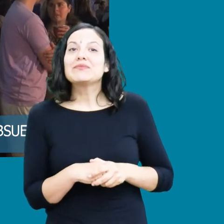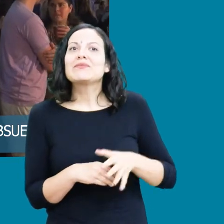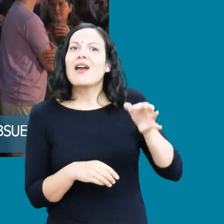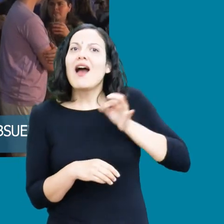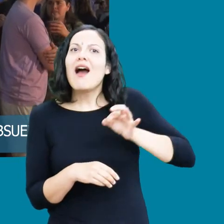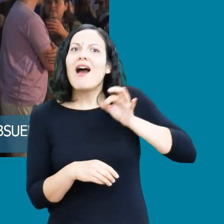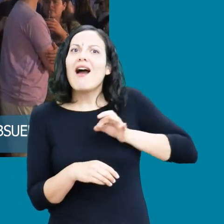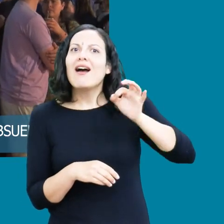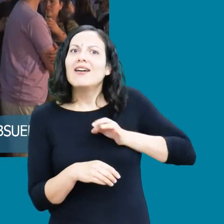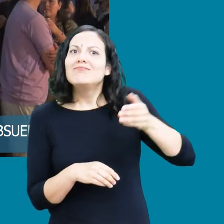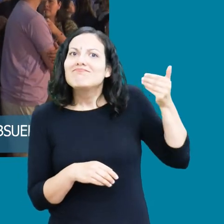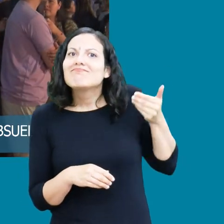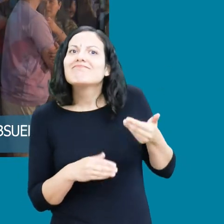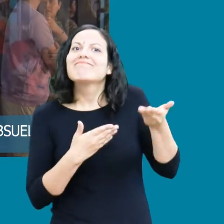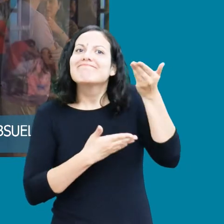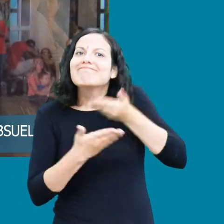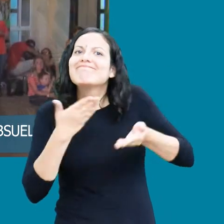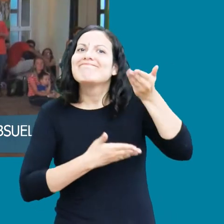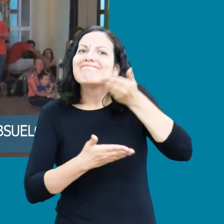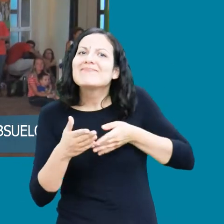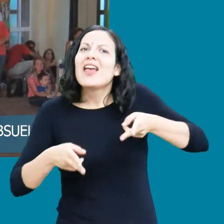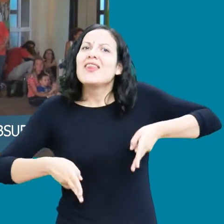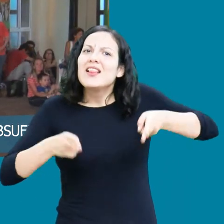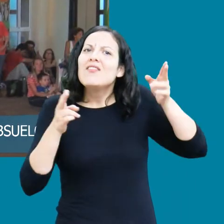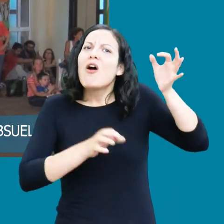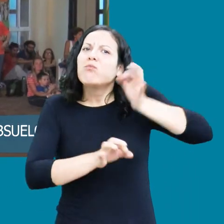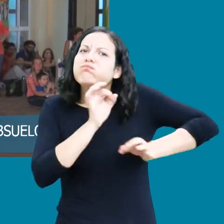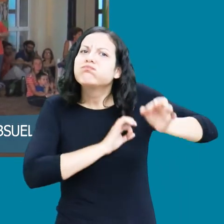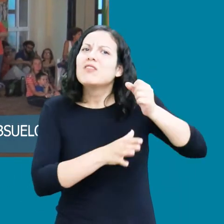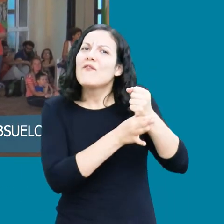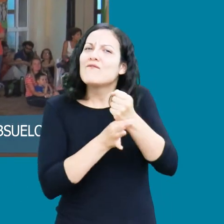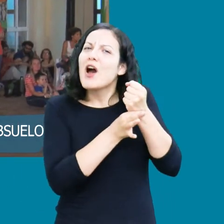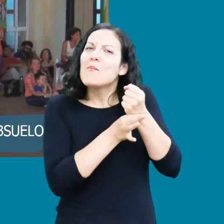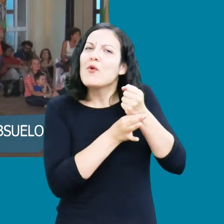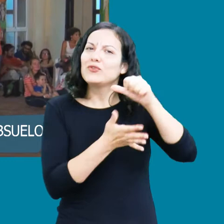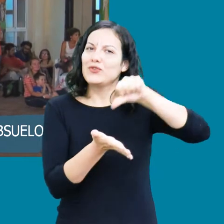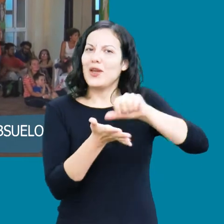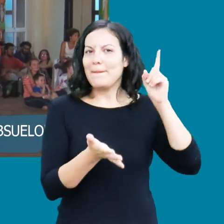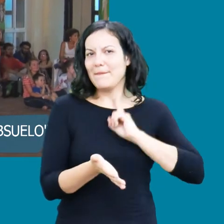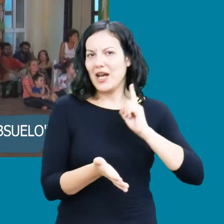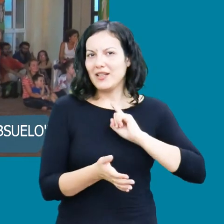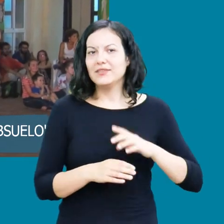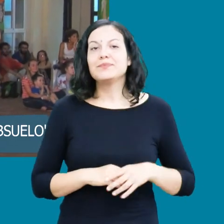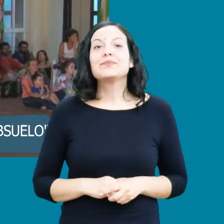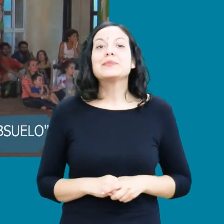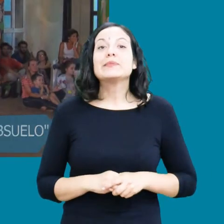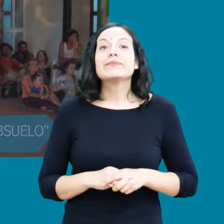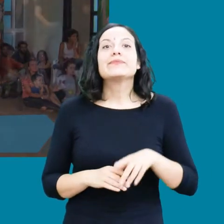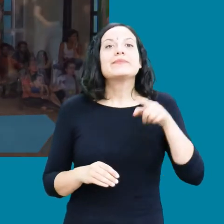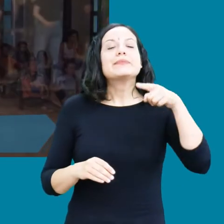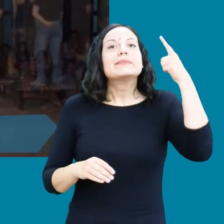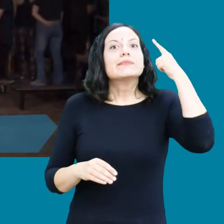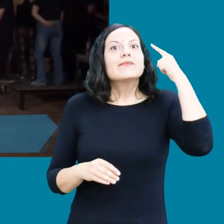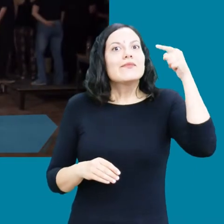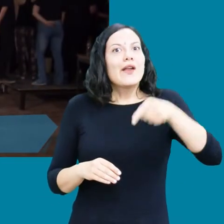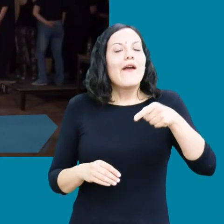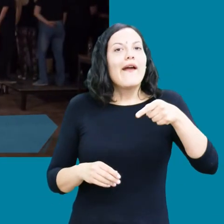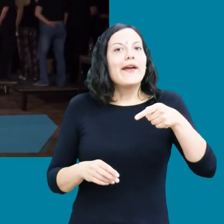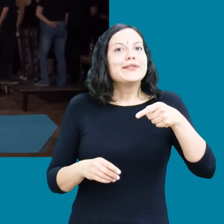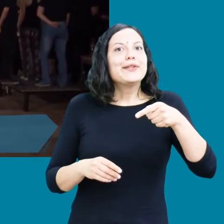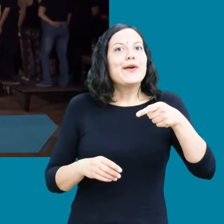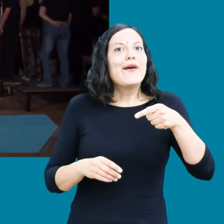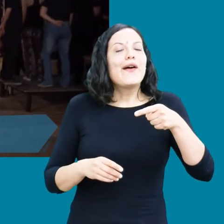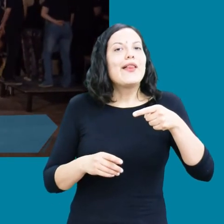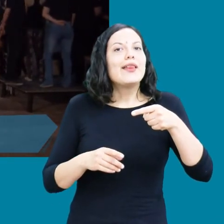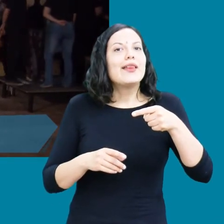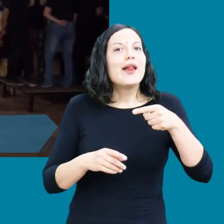tantos años en este edificio histórico en la ciudad de Paraná. Me parece que es un evento importante